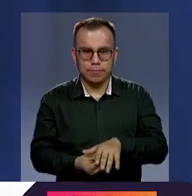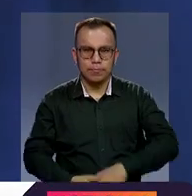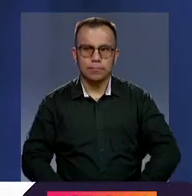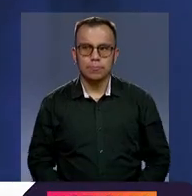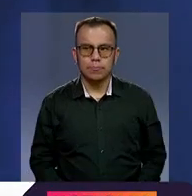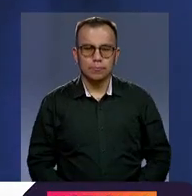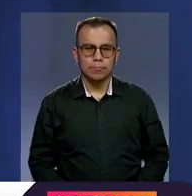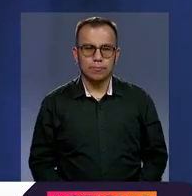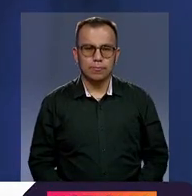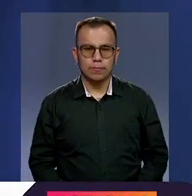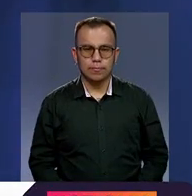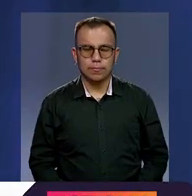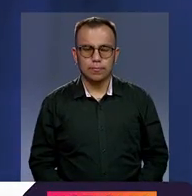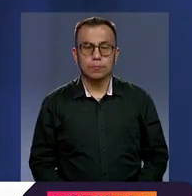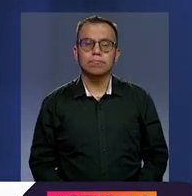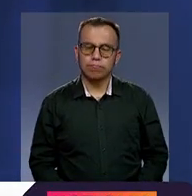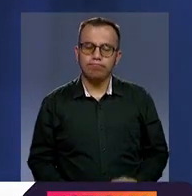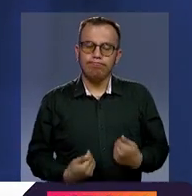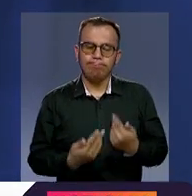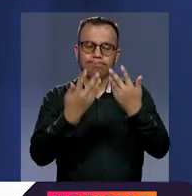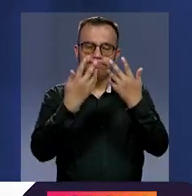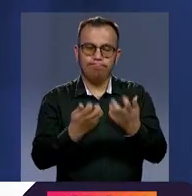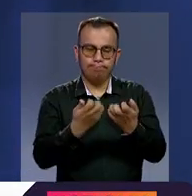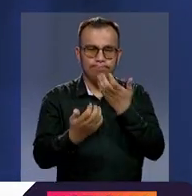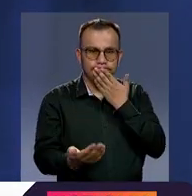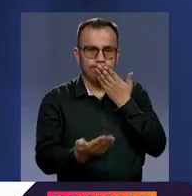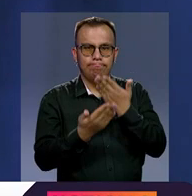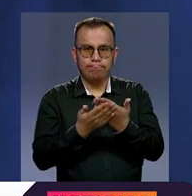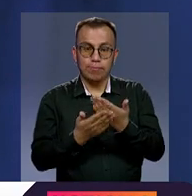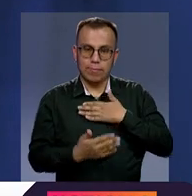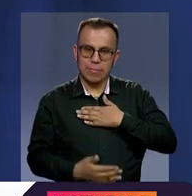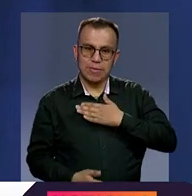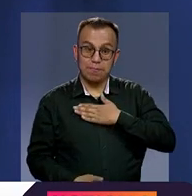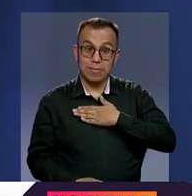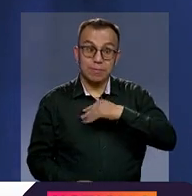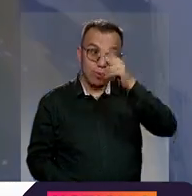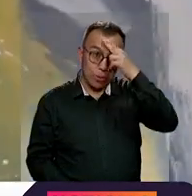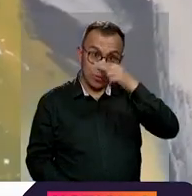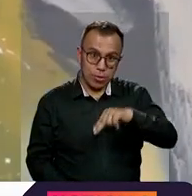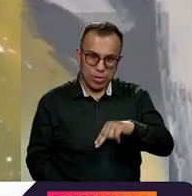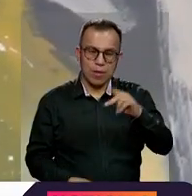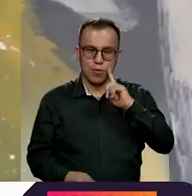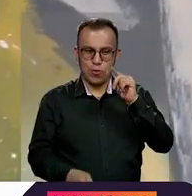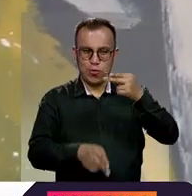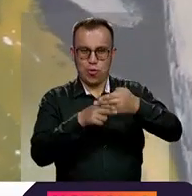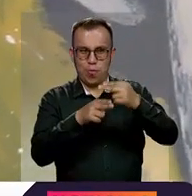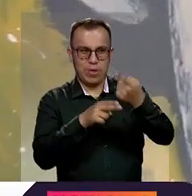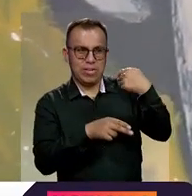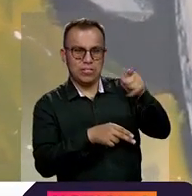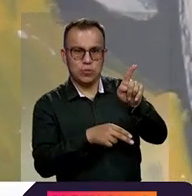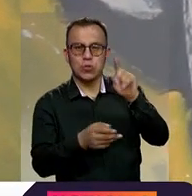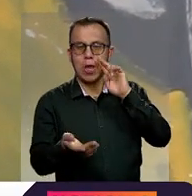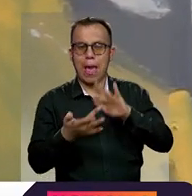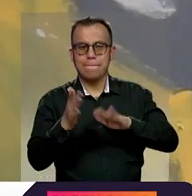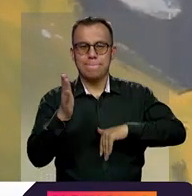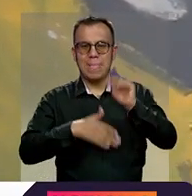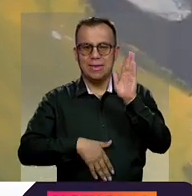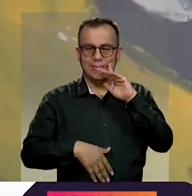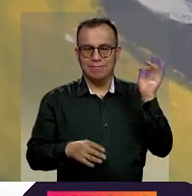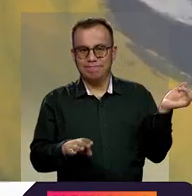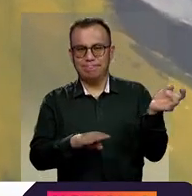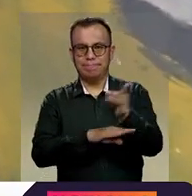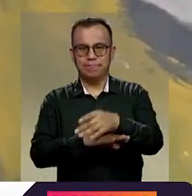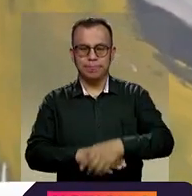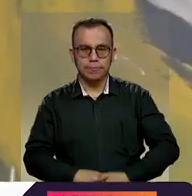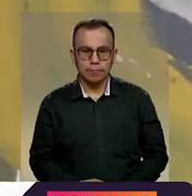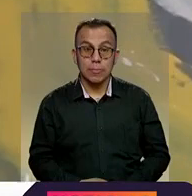Pero ante todo, quiero dar gracias a mi hijo, en su nombre, porque fue el más valiente.